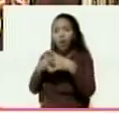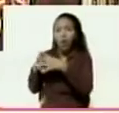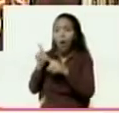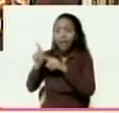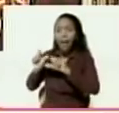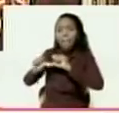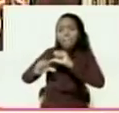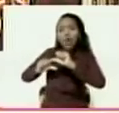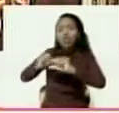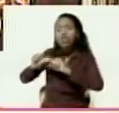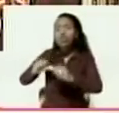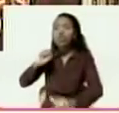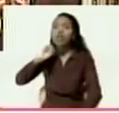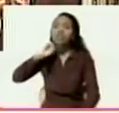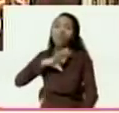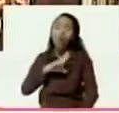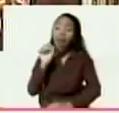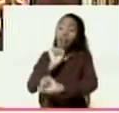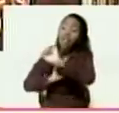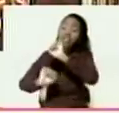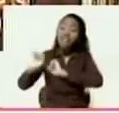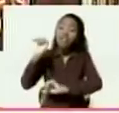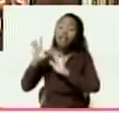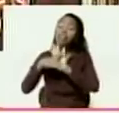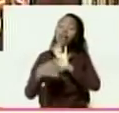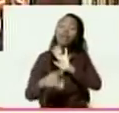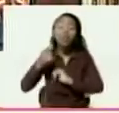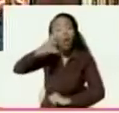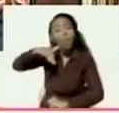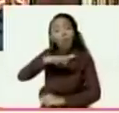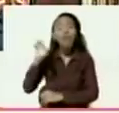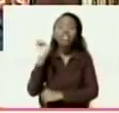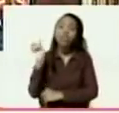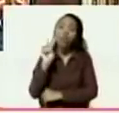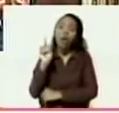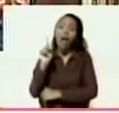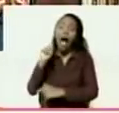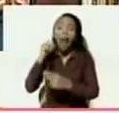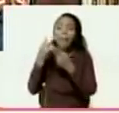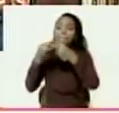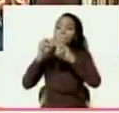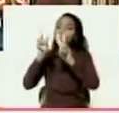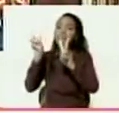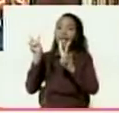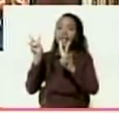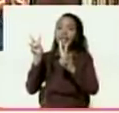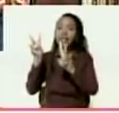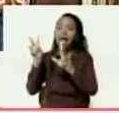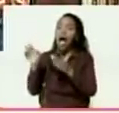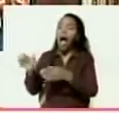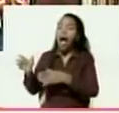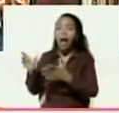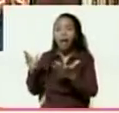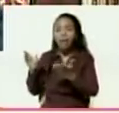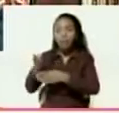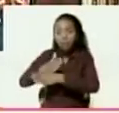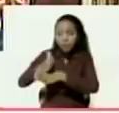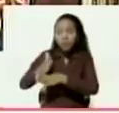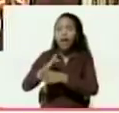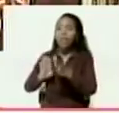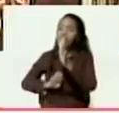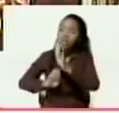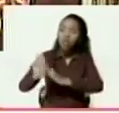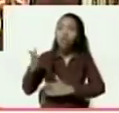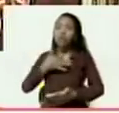proceso histórico, es la defensa del derecho del pueblo de Venezuela a la paz, a la convivencia, al desarrollo, a